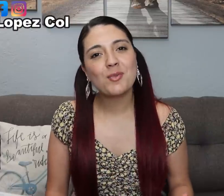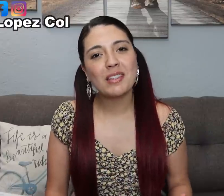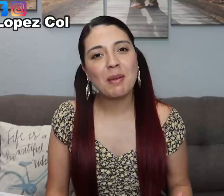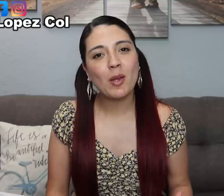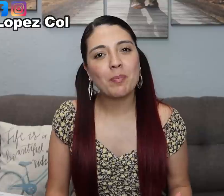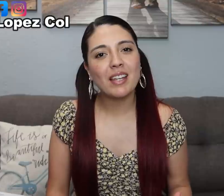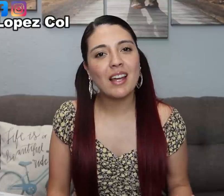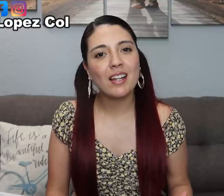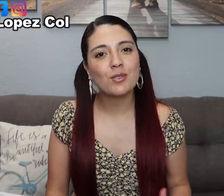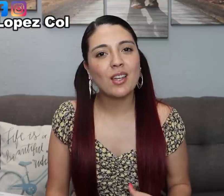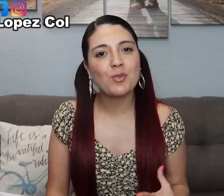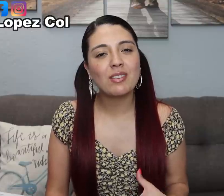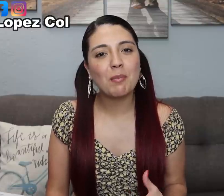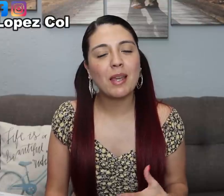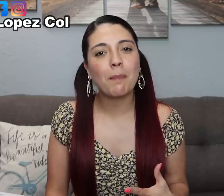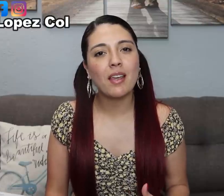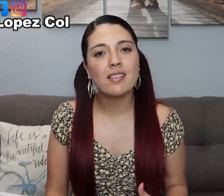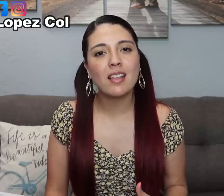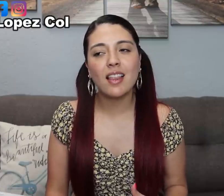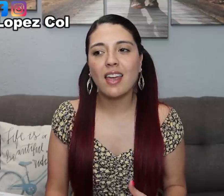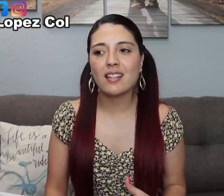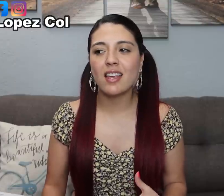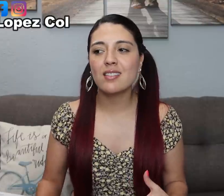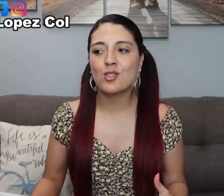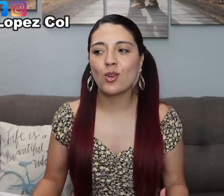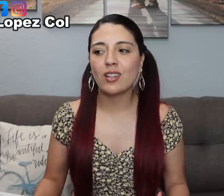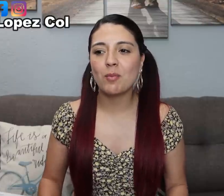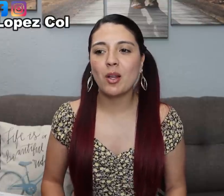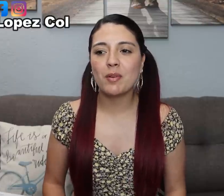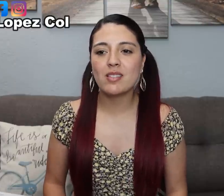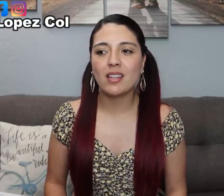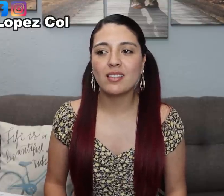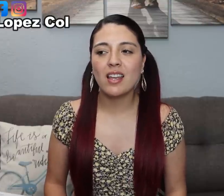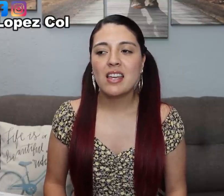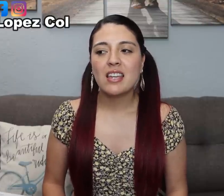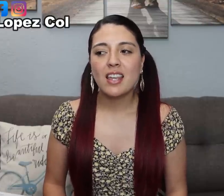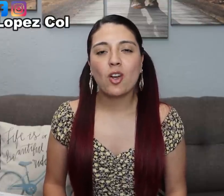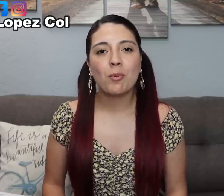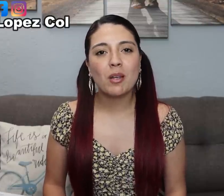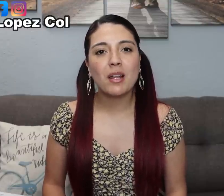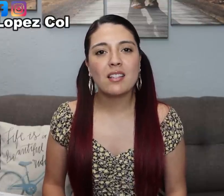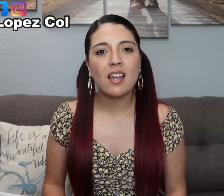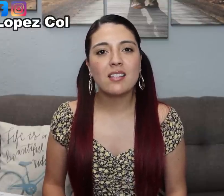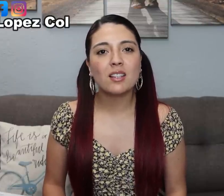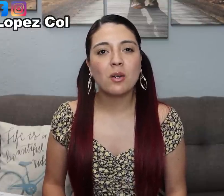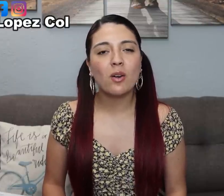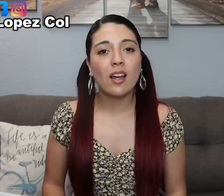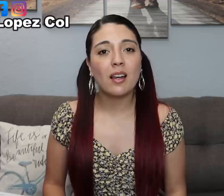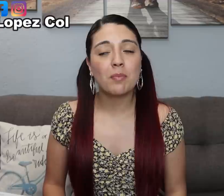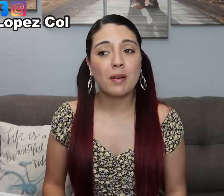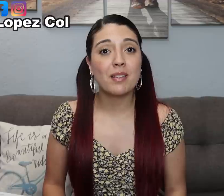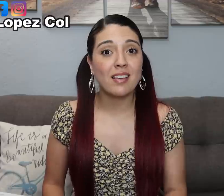que ustedes cuéntenme qué opinan, ustedes cuéntenme qué piensan de esta decisión que ha tomado el presidente y de cómo también le está